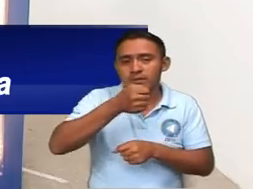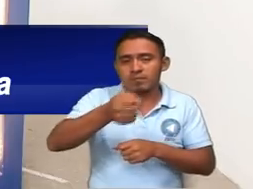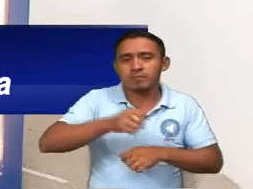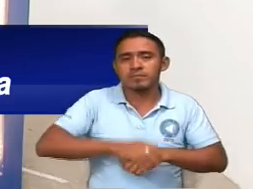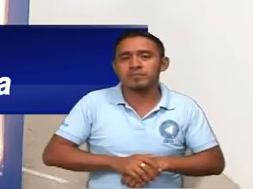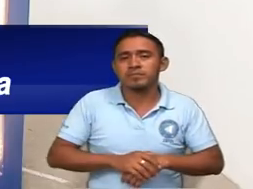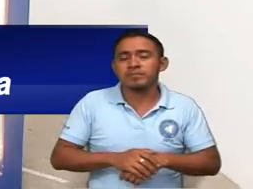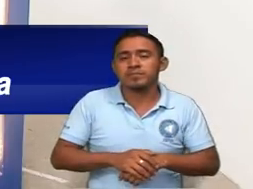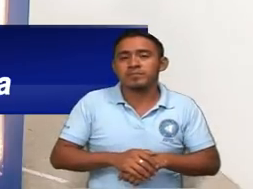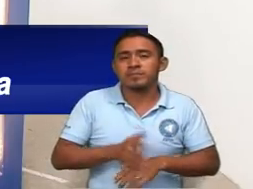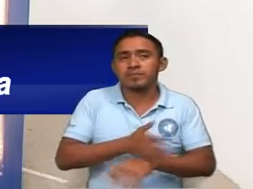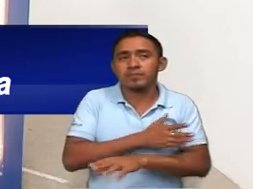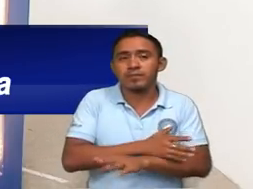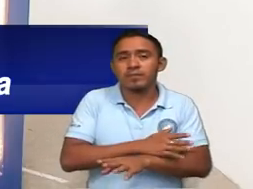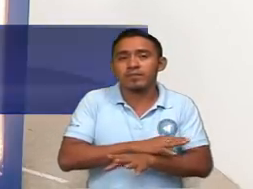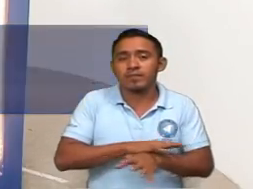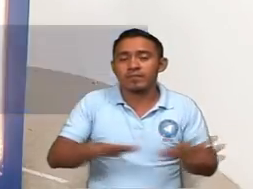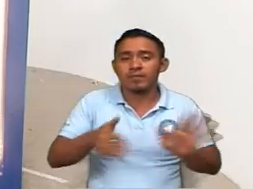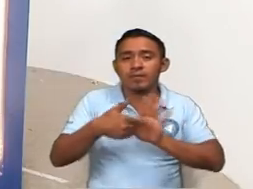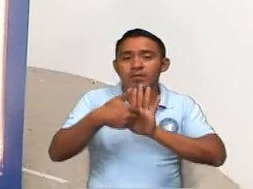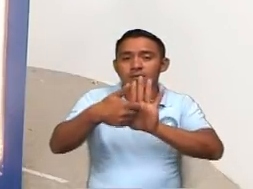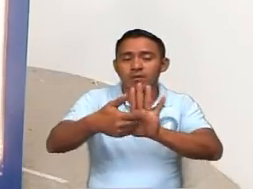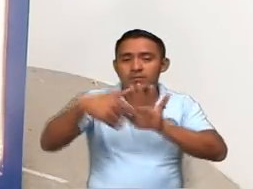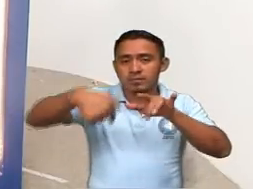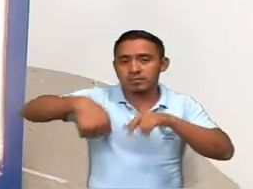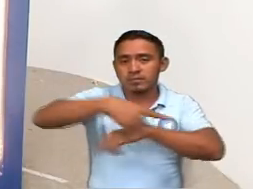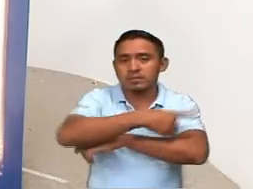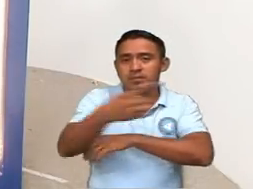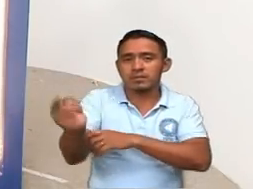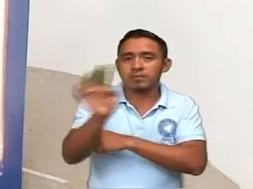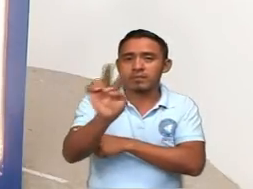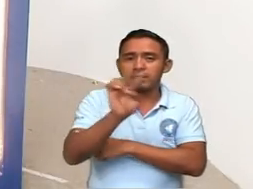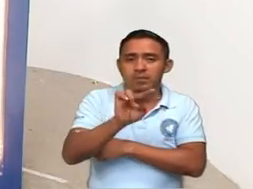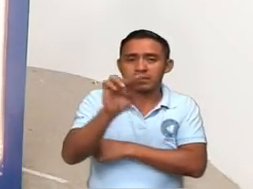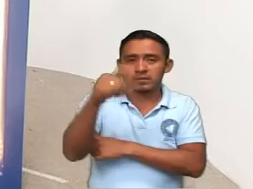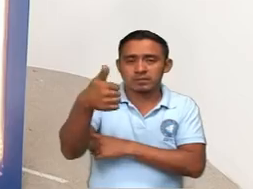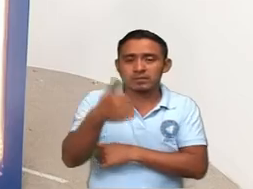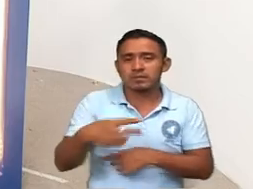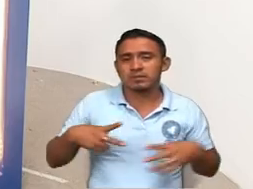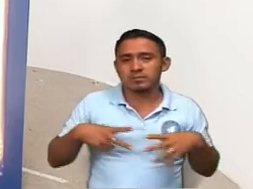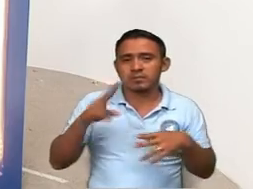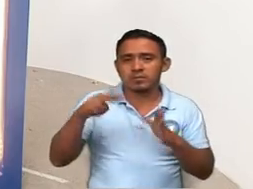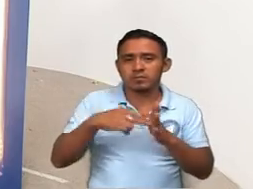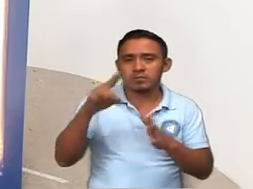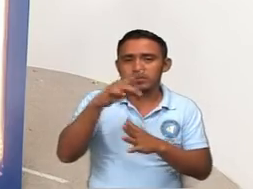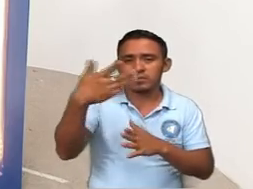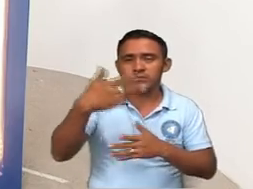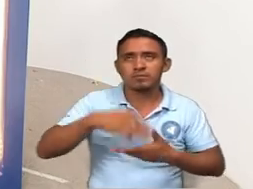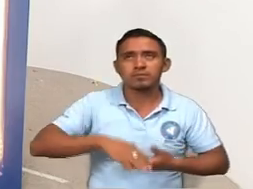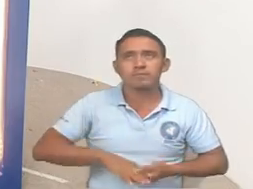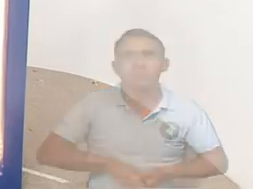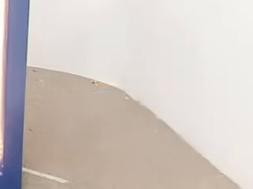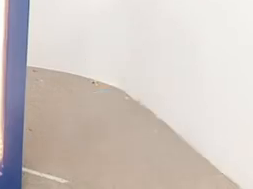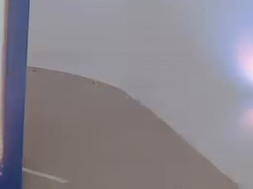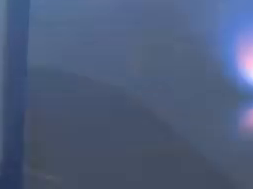informativo. Antes de concluir esta edición, les dejamos con nuestros titulares correspondientes a este viernes 26 de abril del año